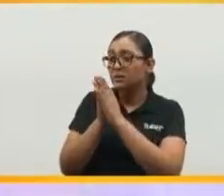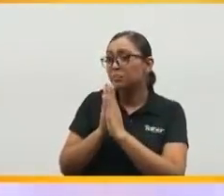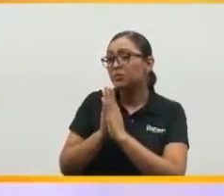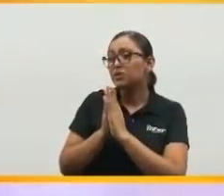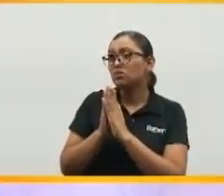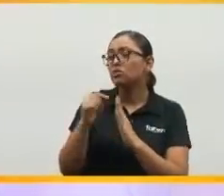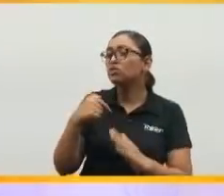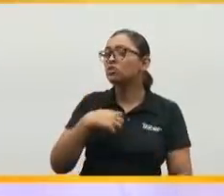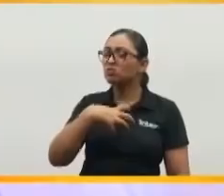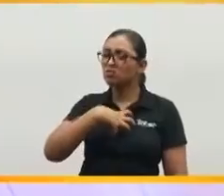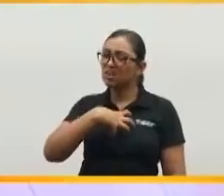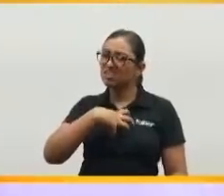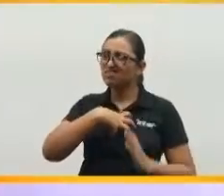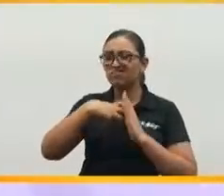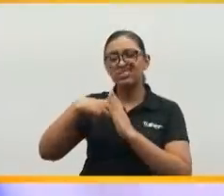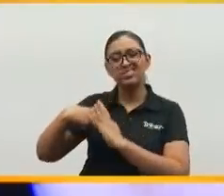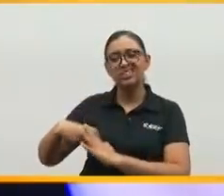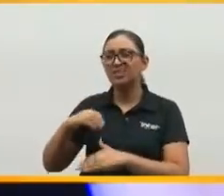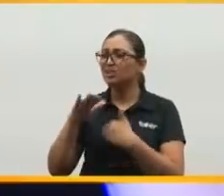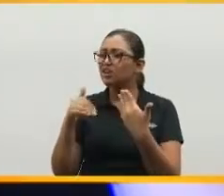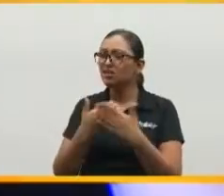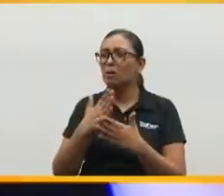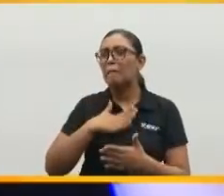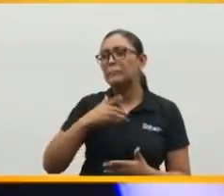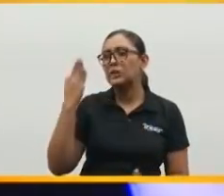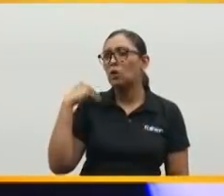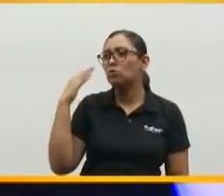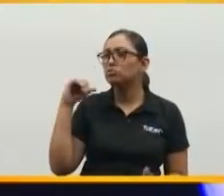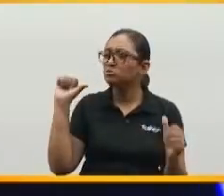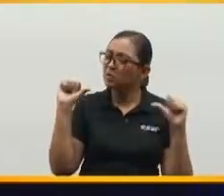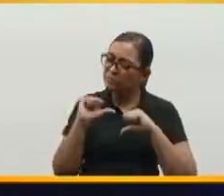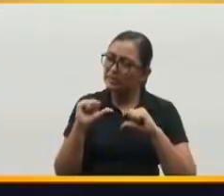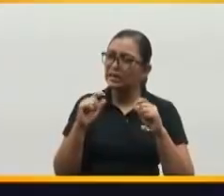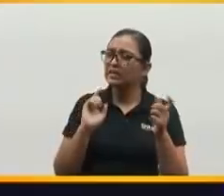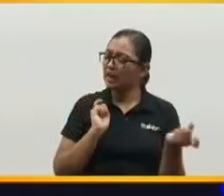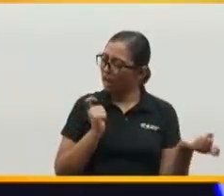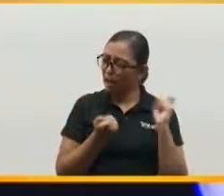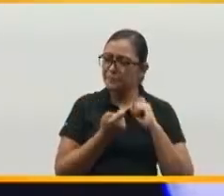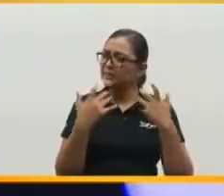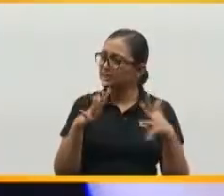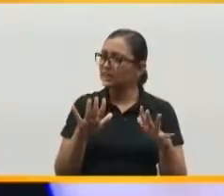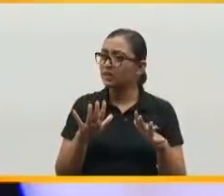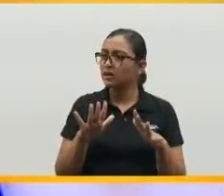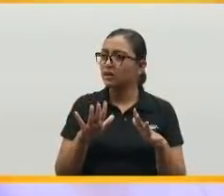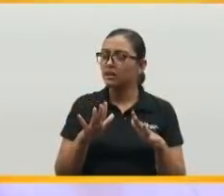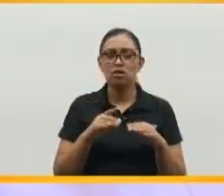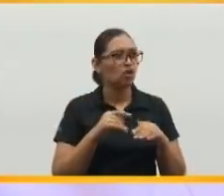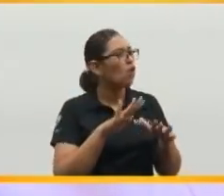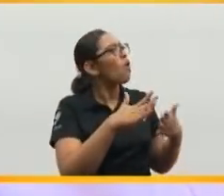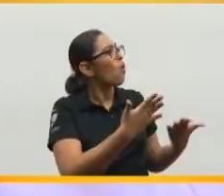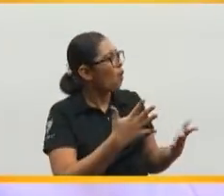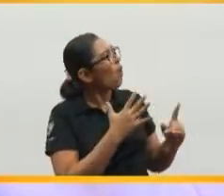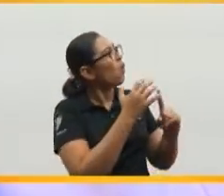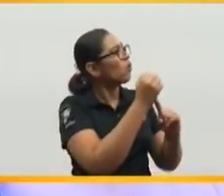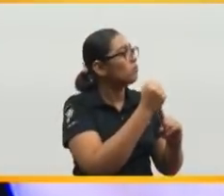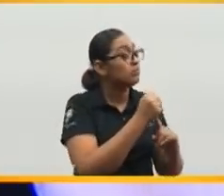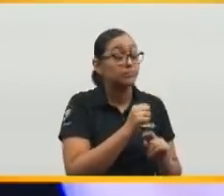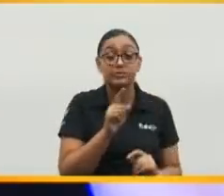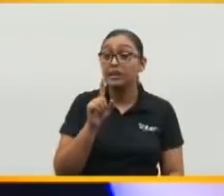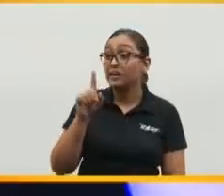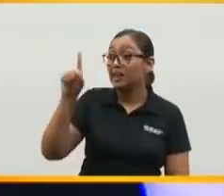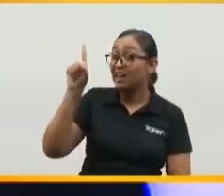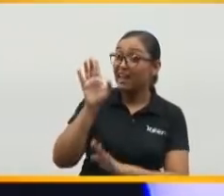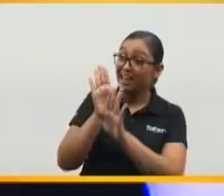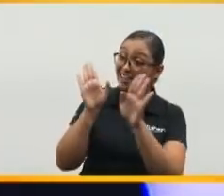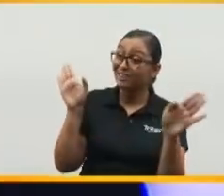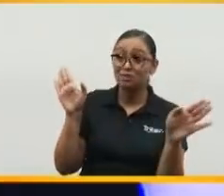todo el resentimiento que tenía y todas las malas mañas que tenía. Y le digo, ¿cómo lo lograste? Pastor, yo no fallo. Amigo y hermano, no es el momento